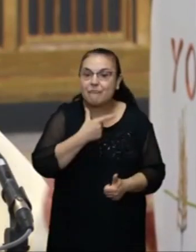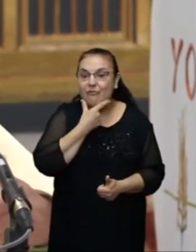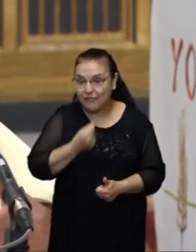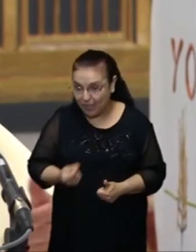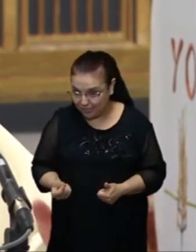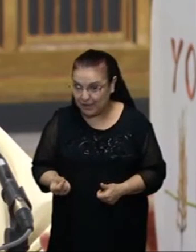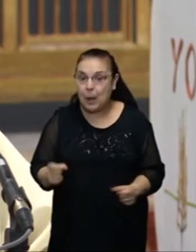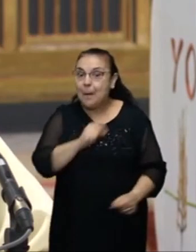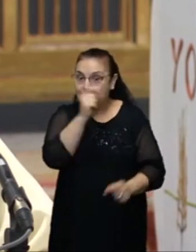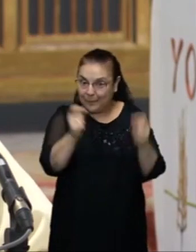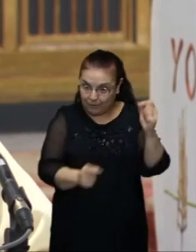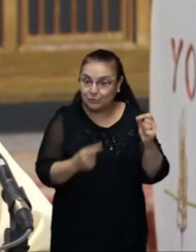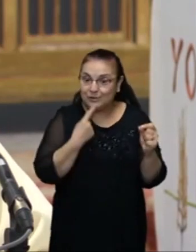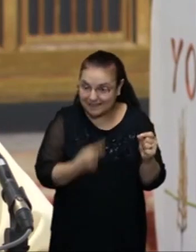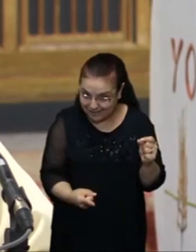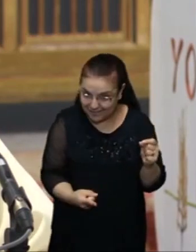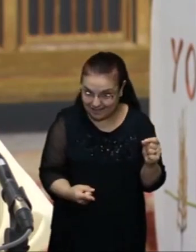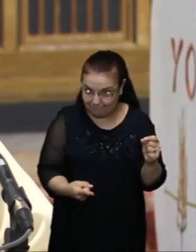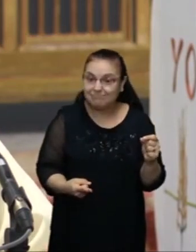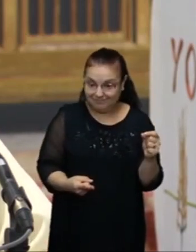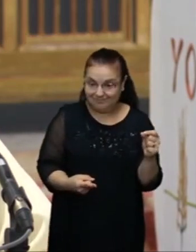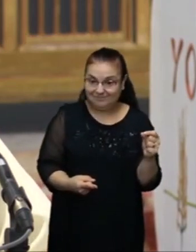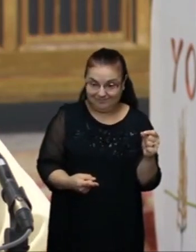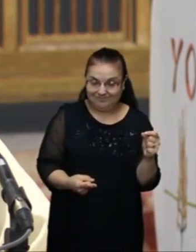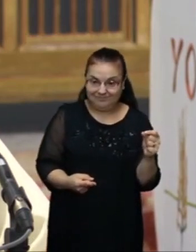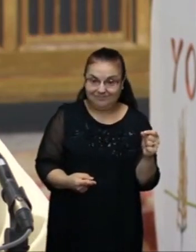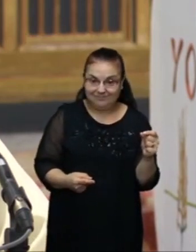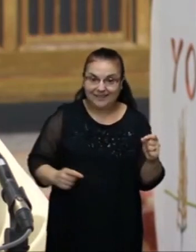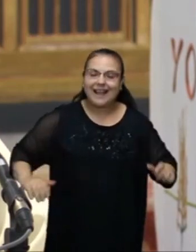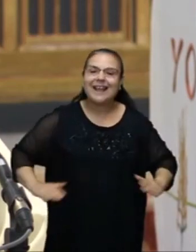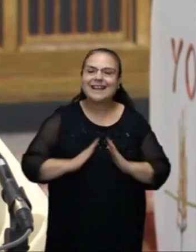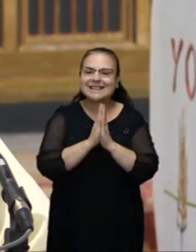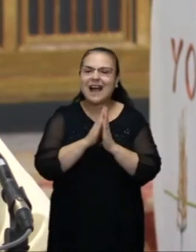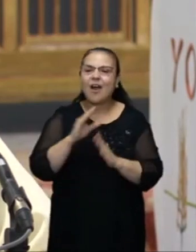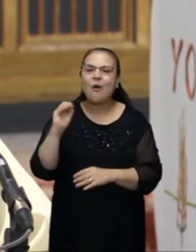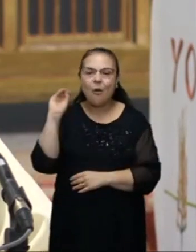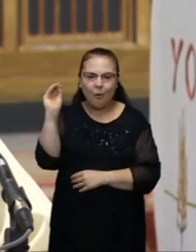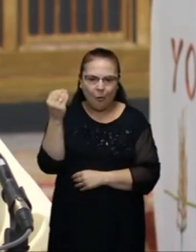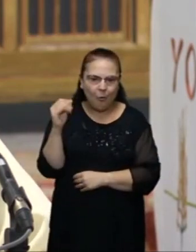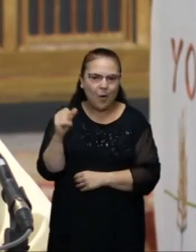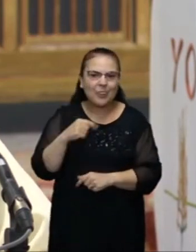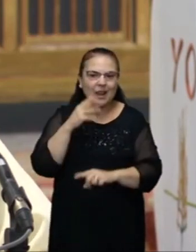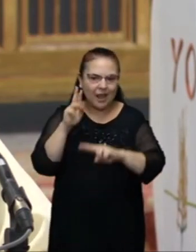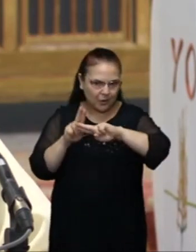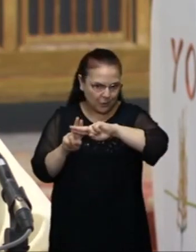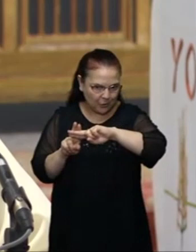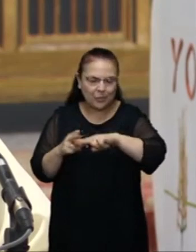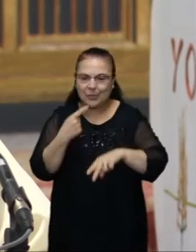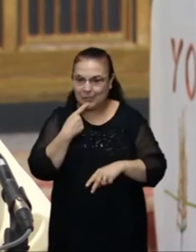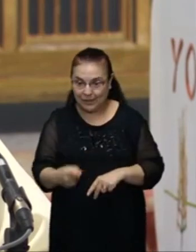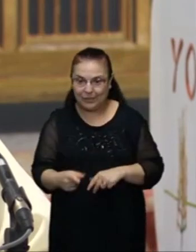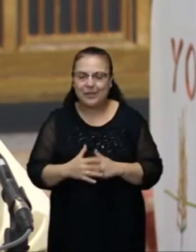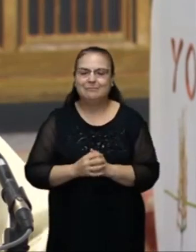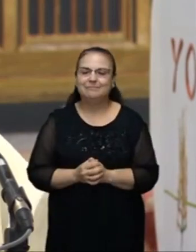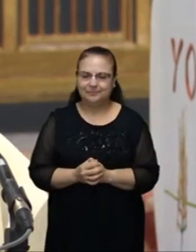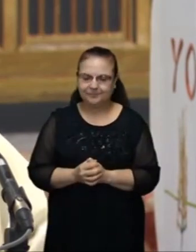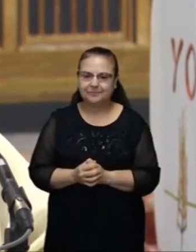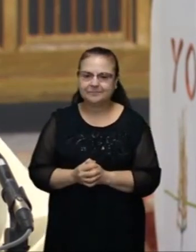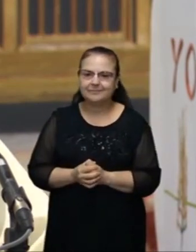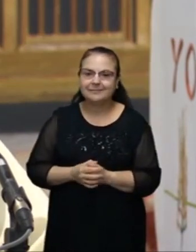dice las preguntas, mira, te voy a examinar de esto. Lo dice San Juan de la Cruz. Y Santa Soledad Torres Acosta lo tuvo